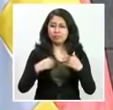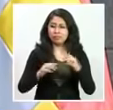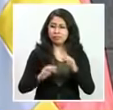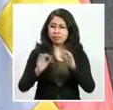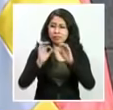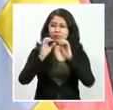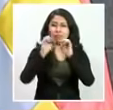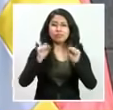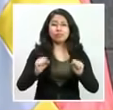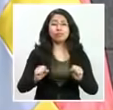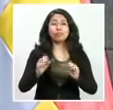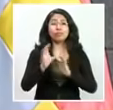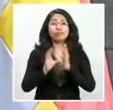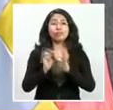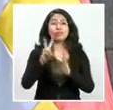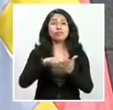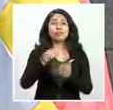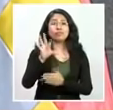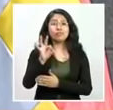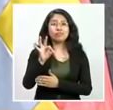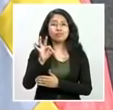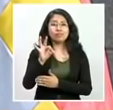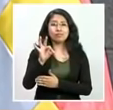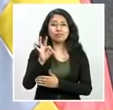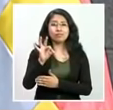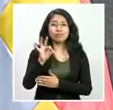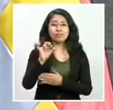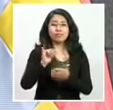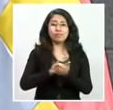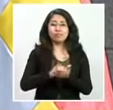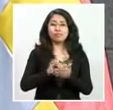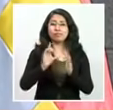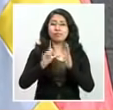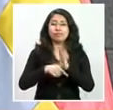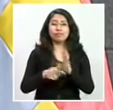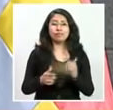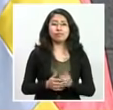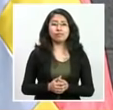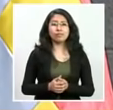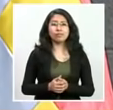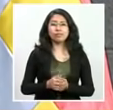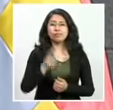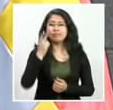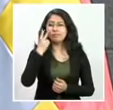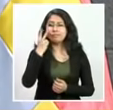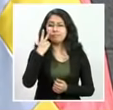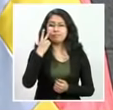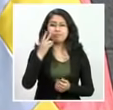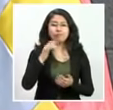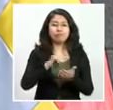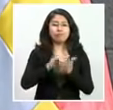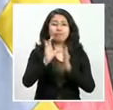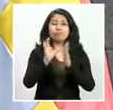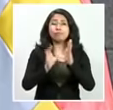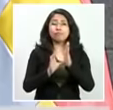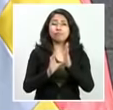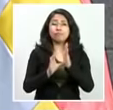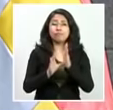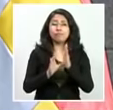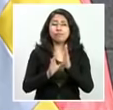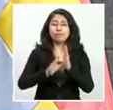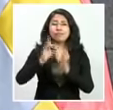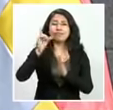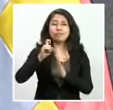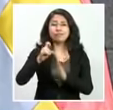al 2009. De ahí la emergencia que en la constituyente se ha visto por necesidad que